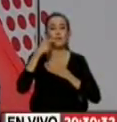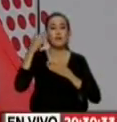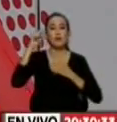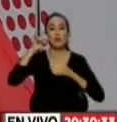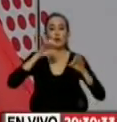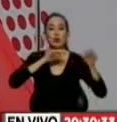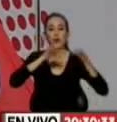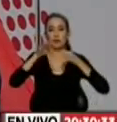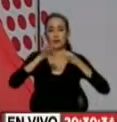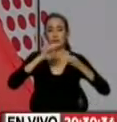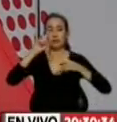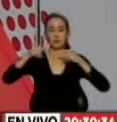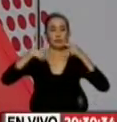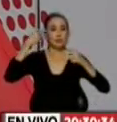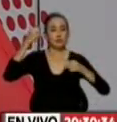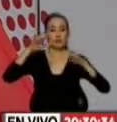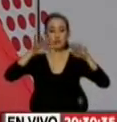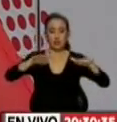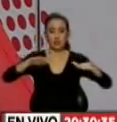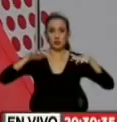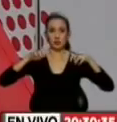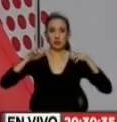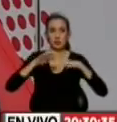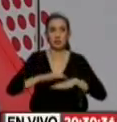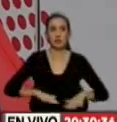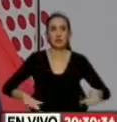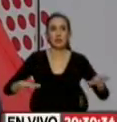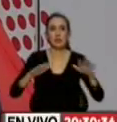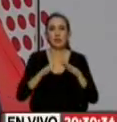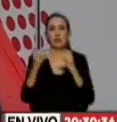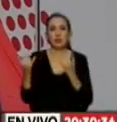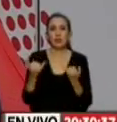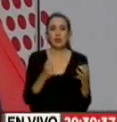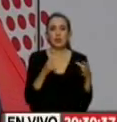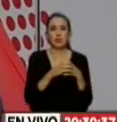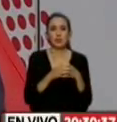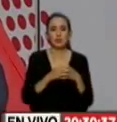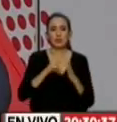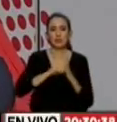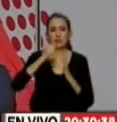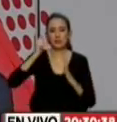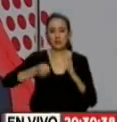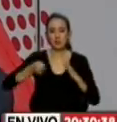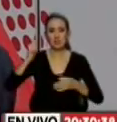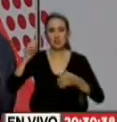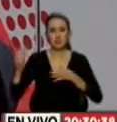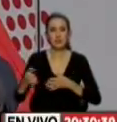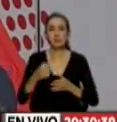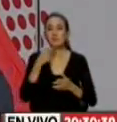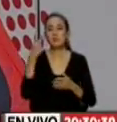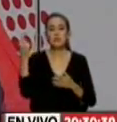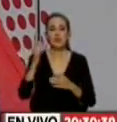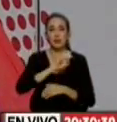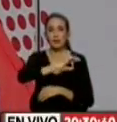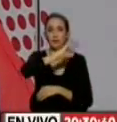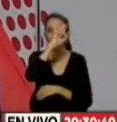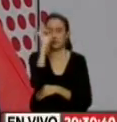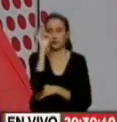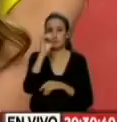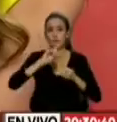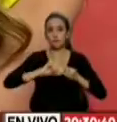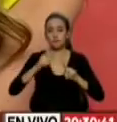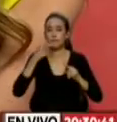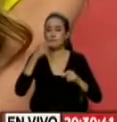va a dar una conferencia en la ciudad de Panamá. No existe ningún fundamento jurídico, tampoco ético ni tampoco moral. Sin embargo, dice